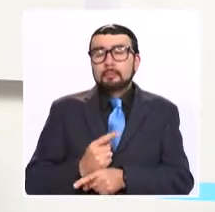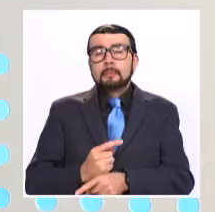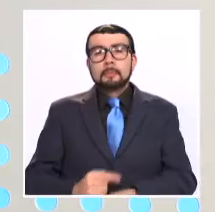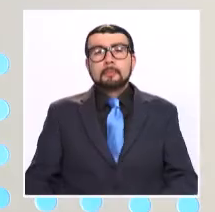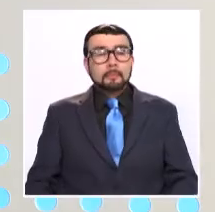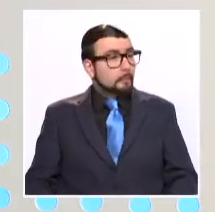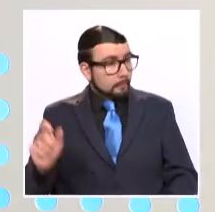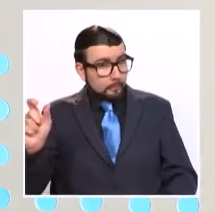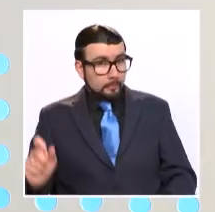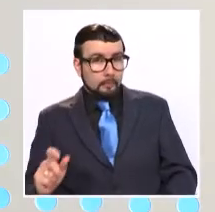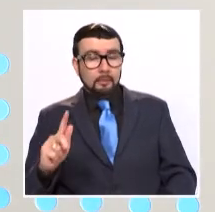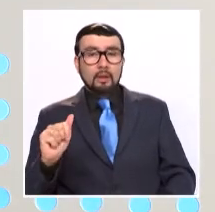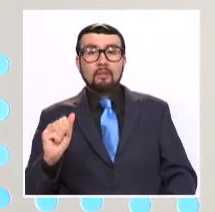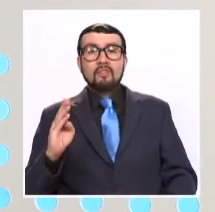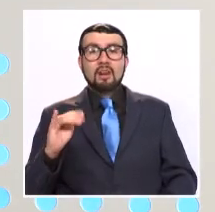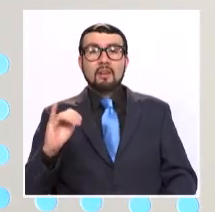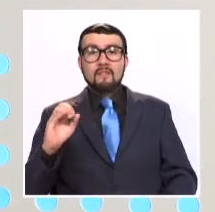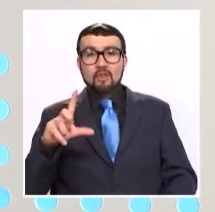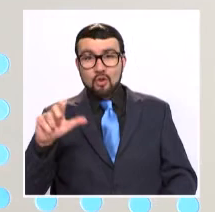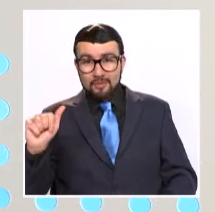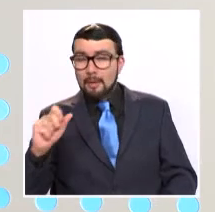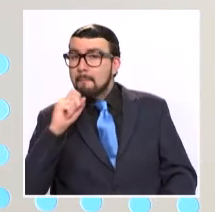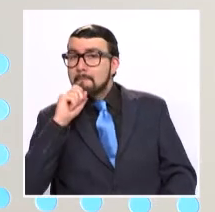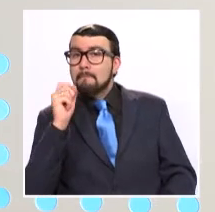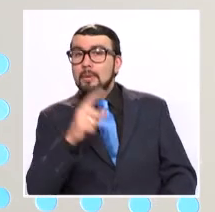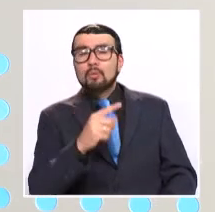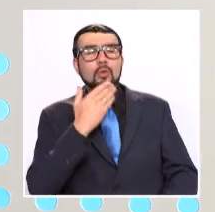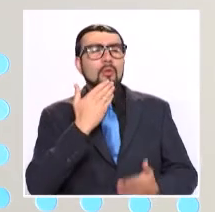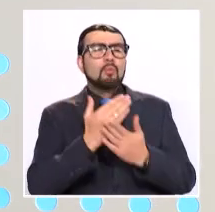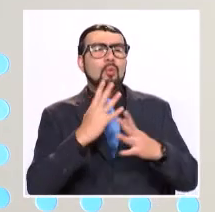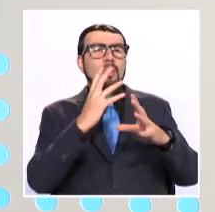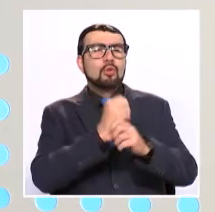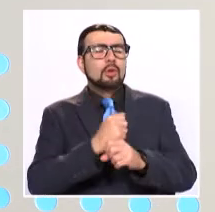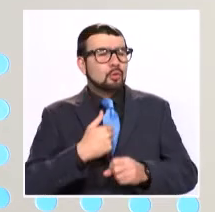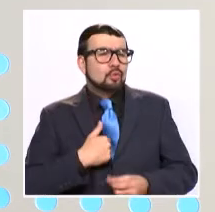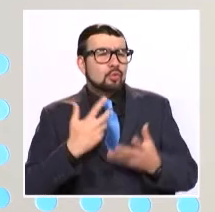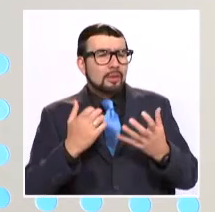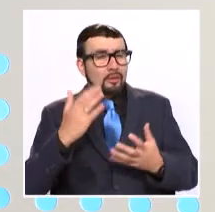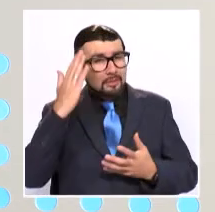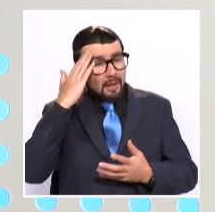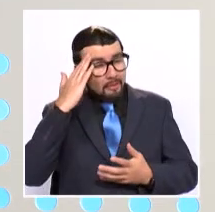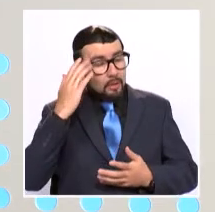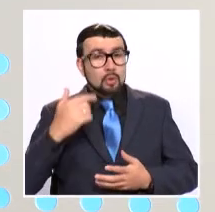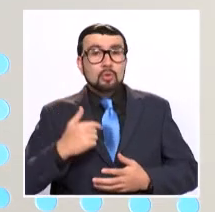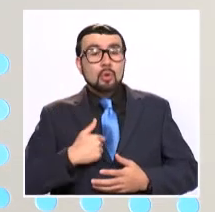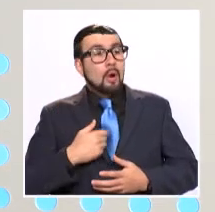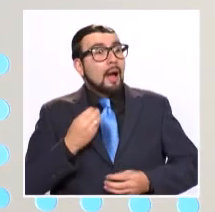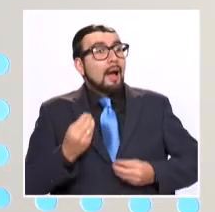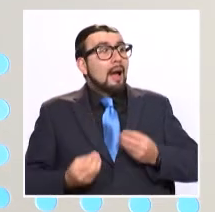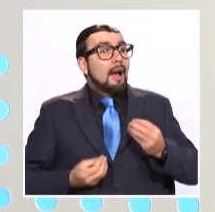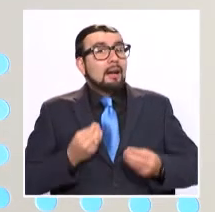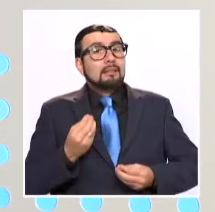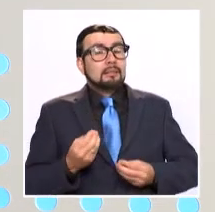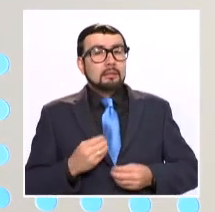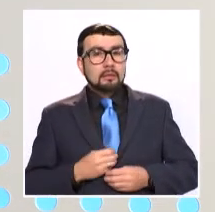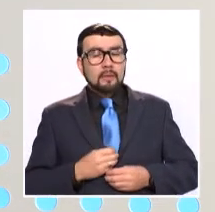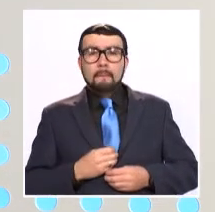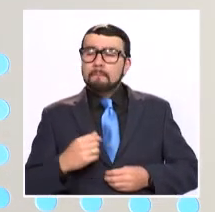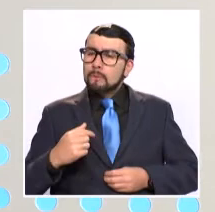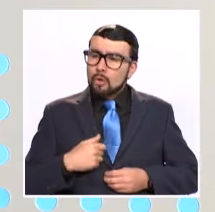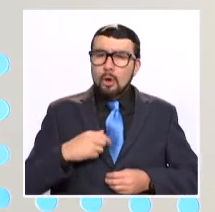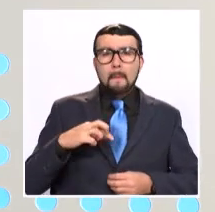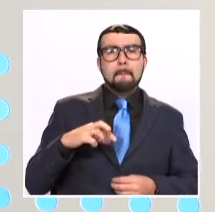pregunta doña Fabiola Gómez Rodríguez, buenas noches, quiero saber qué tratamiento tengo que tomar para el papiloma